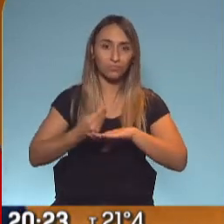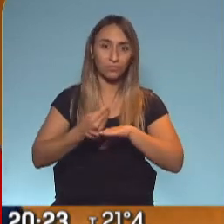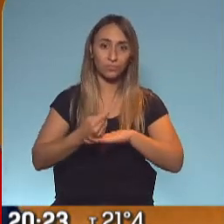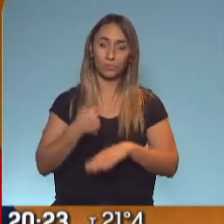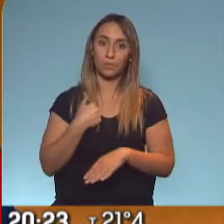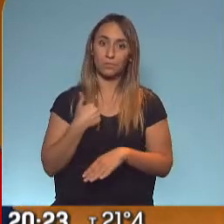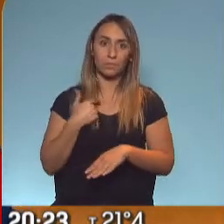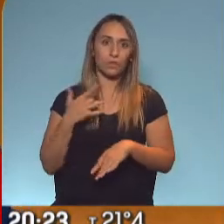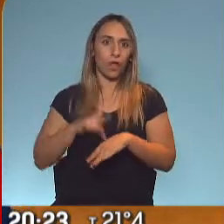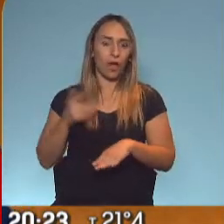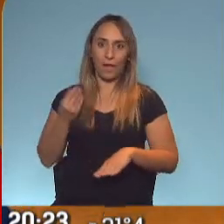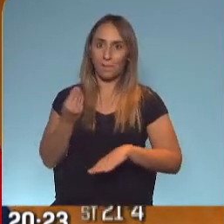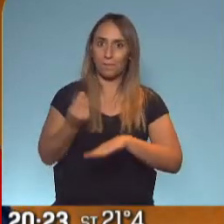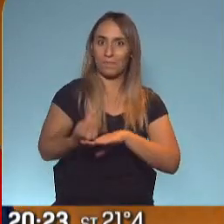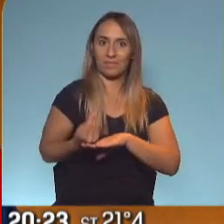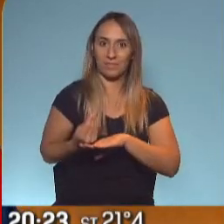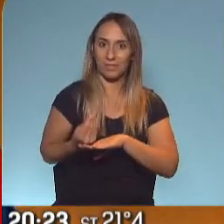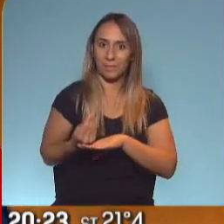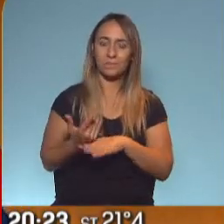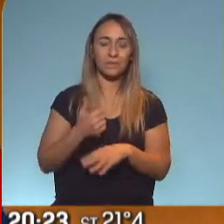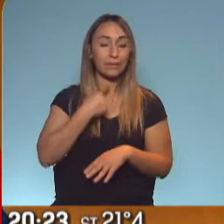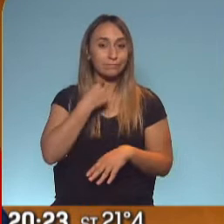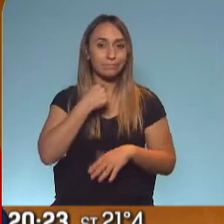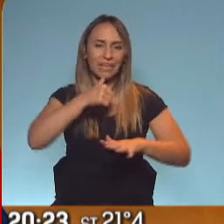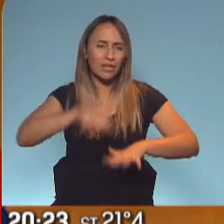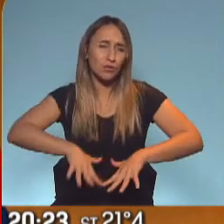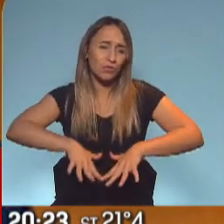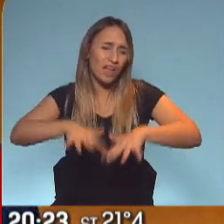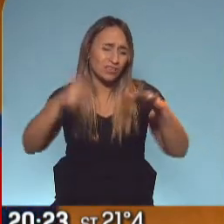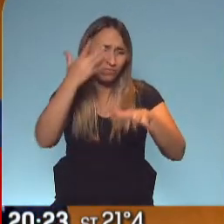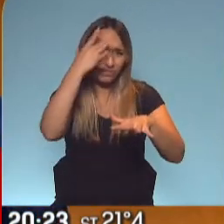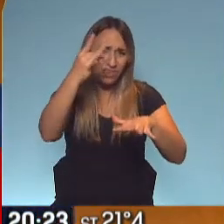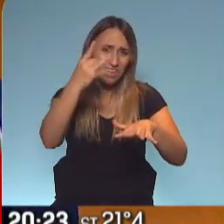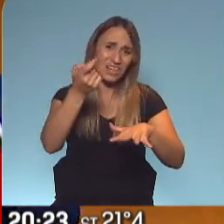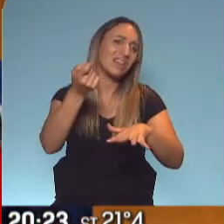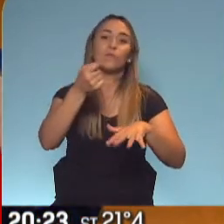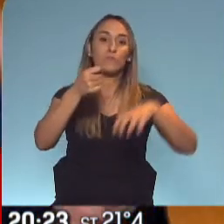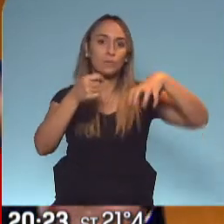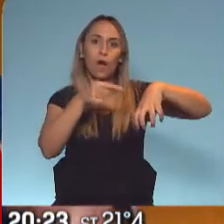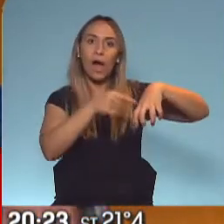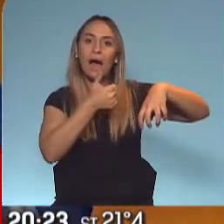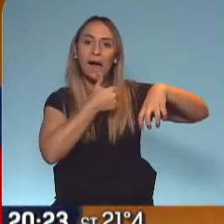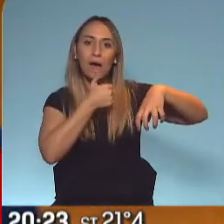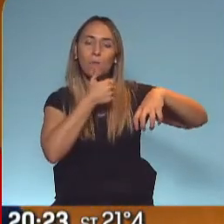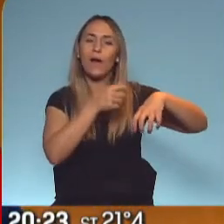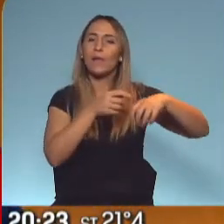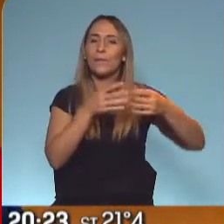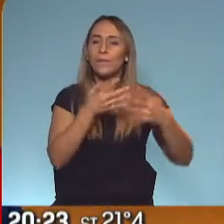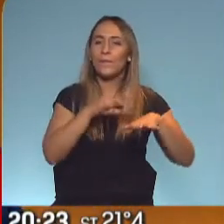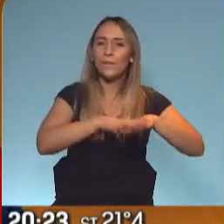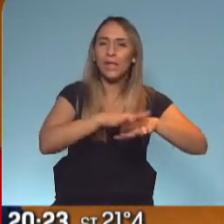mí me toca asumir, nos recibe la inundación más grande de la historia, que casi se llevó la planta de agua potabilizadora que estaba cumpliendo 100